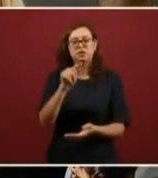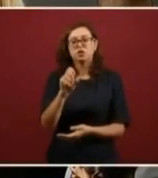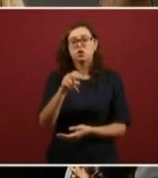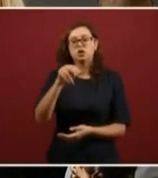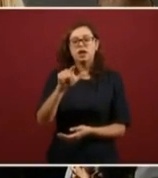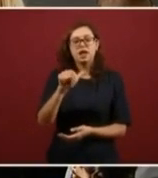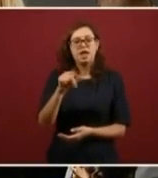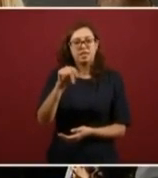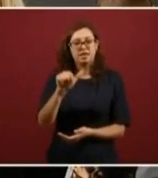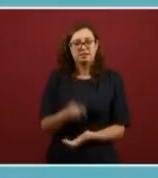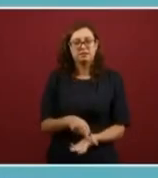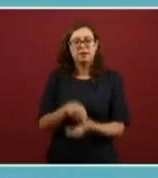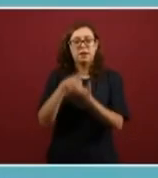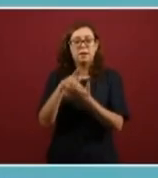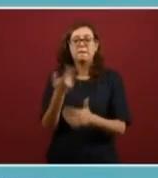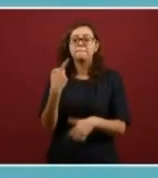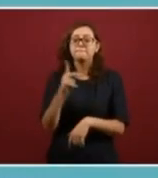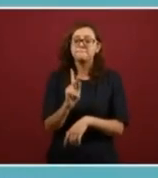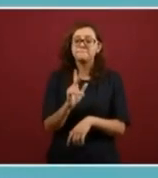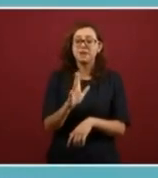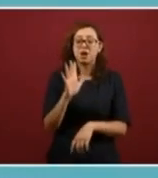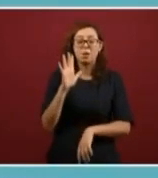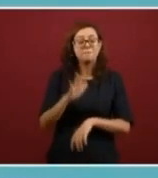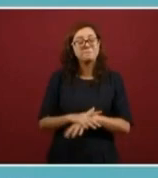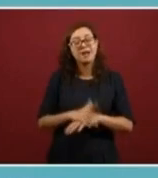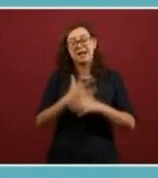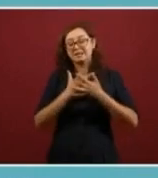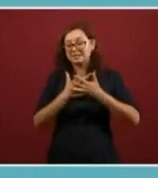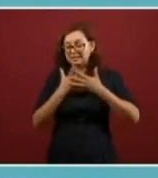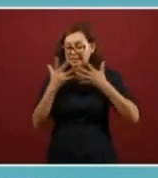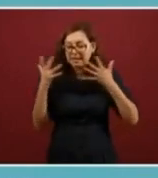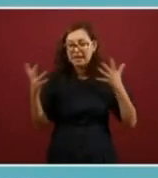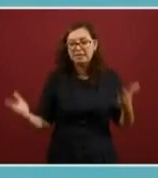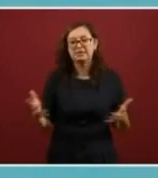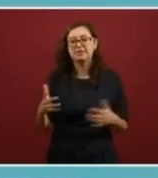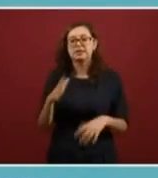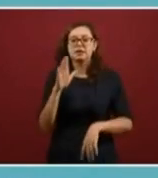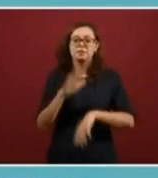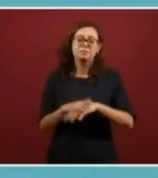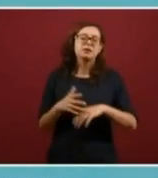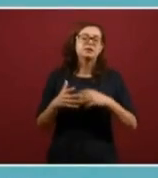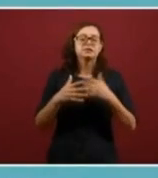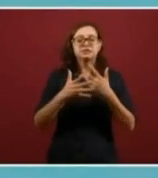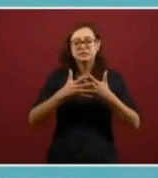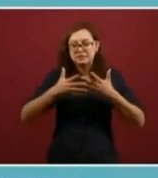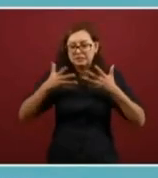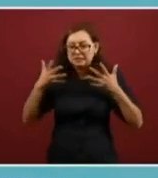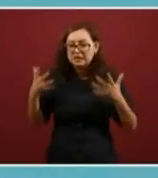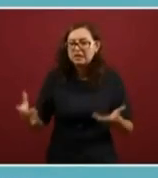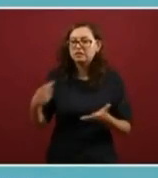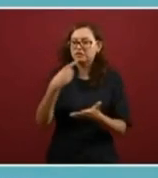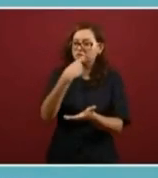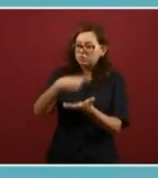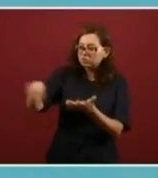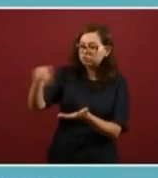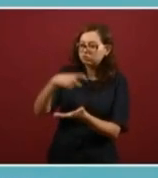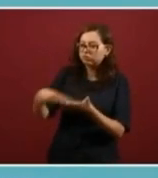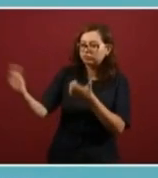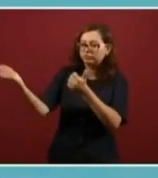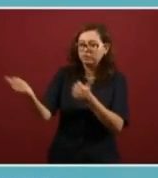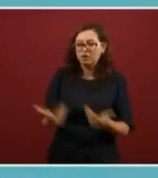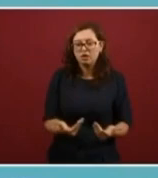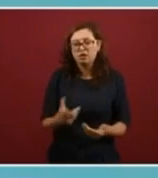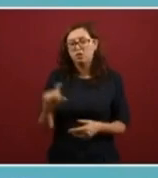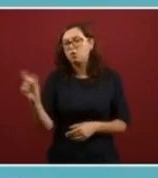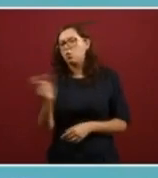pero la gran cosecha de maíz y de frijol va a empezar a fines de este